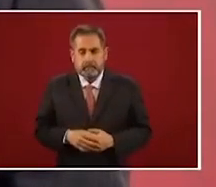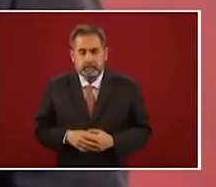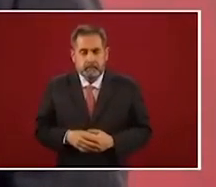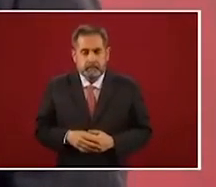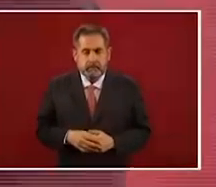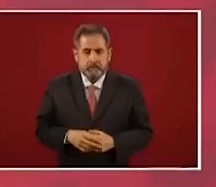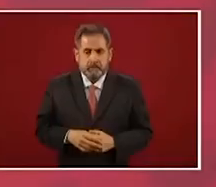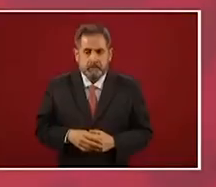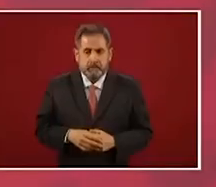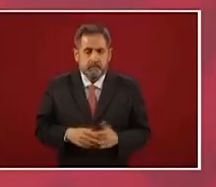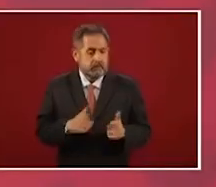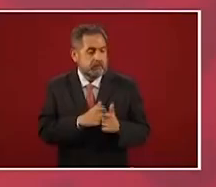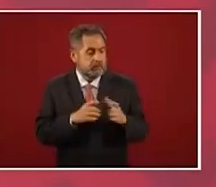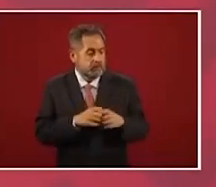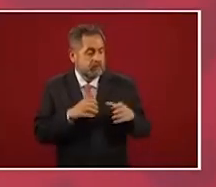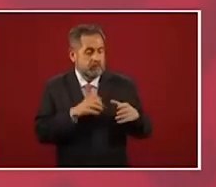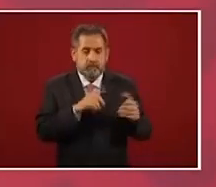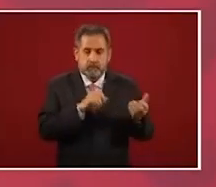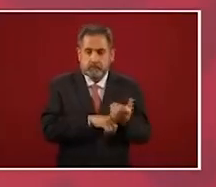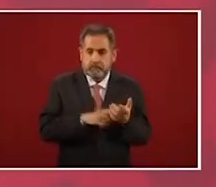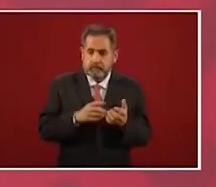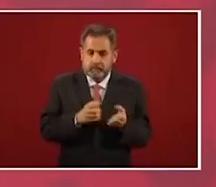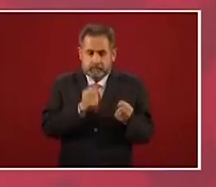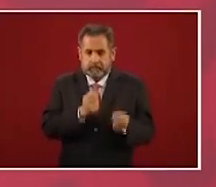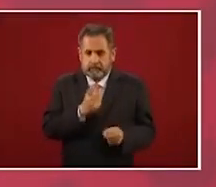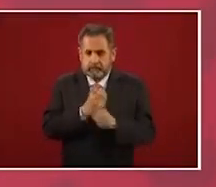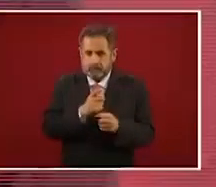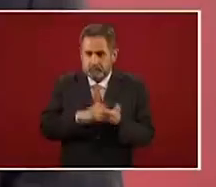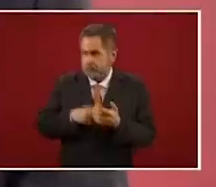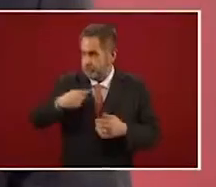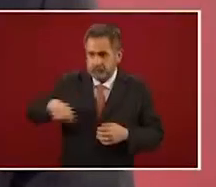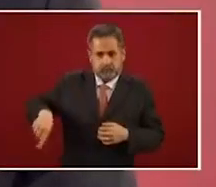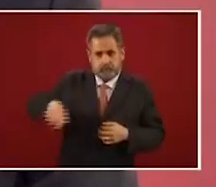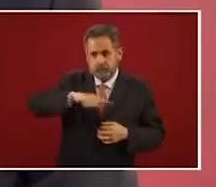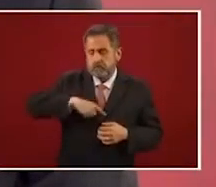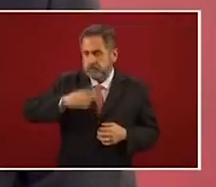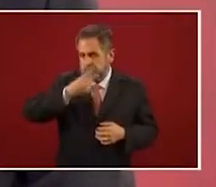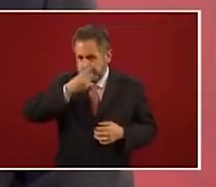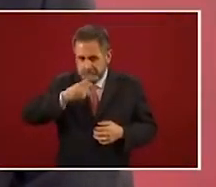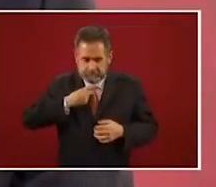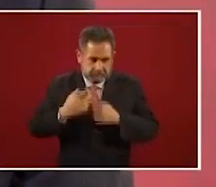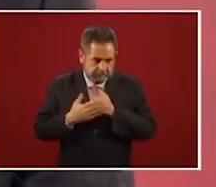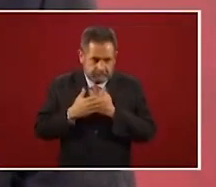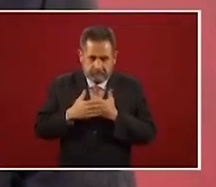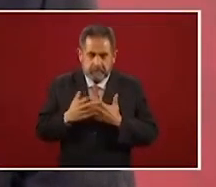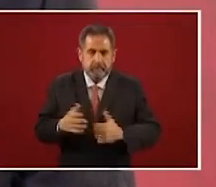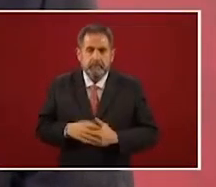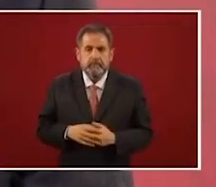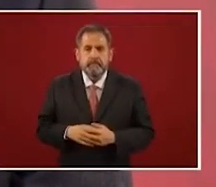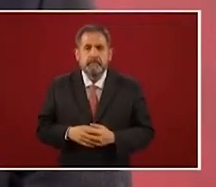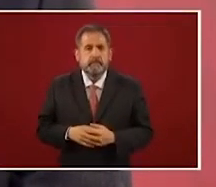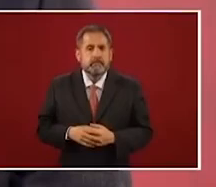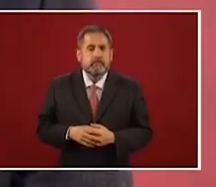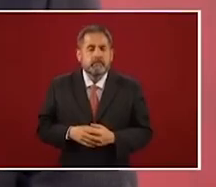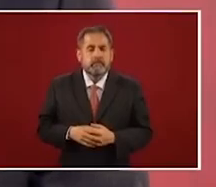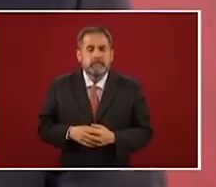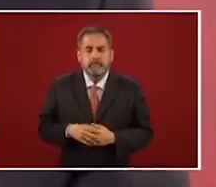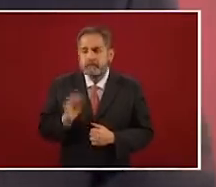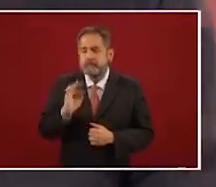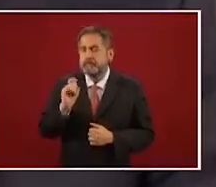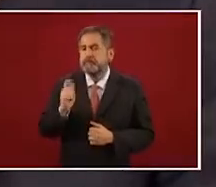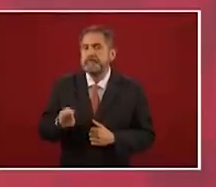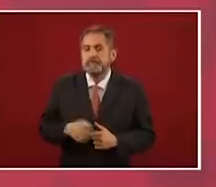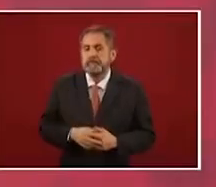del grupo de seguridad, del gabinete de seguridad, que se les